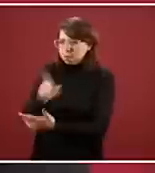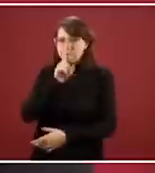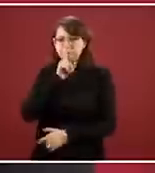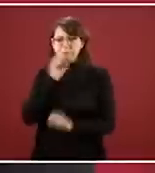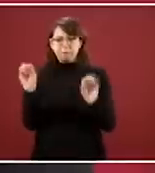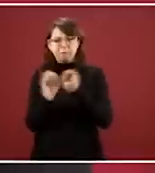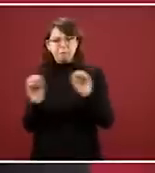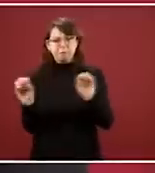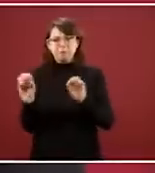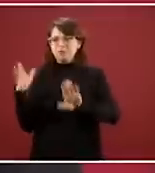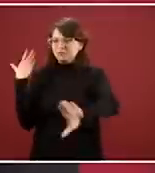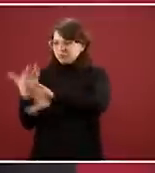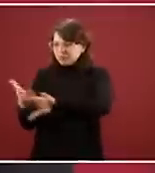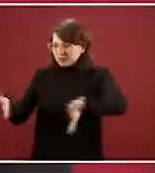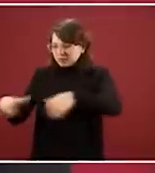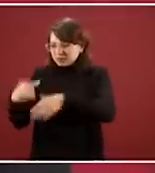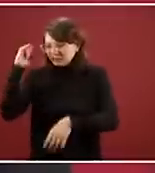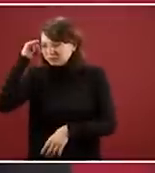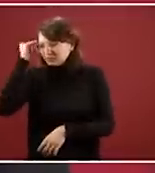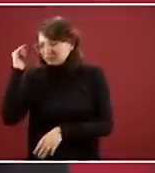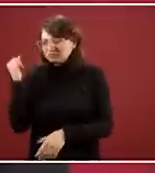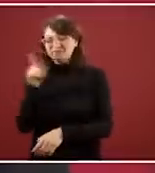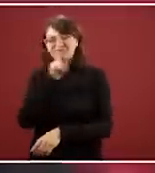a las comunidades indígenas.